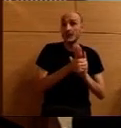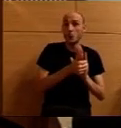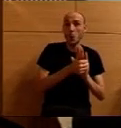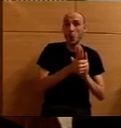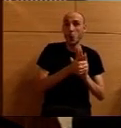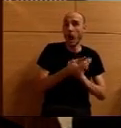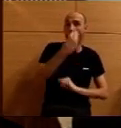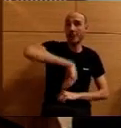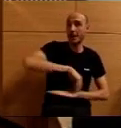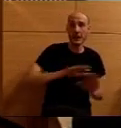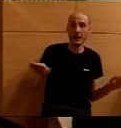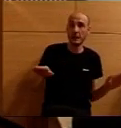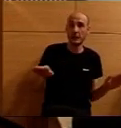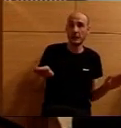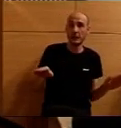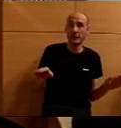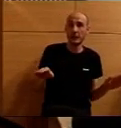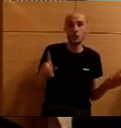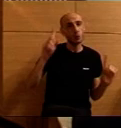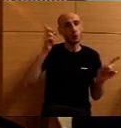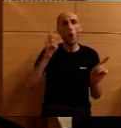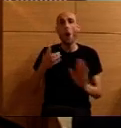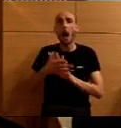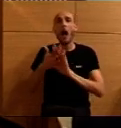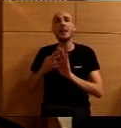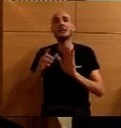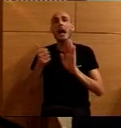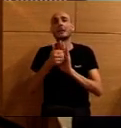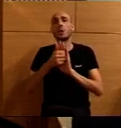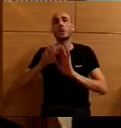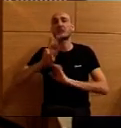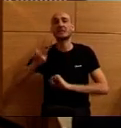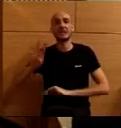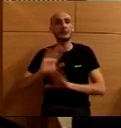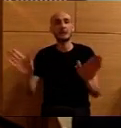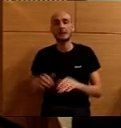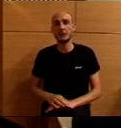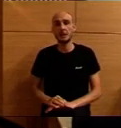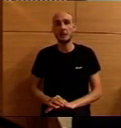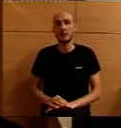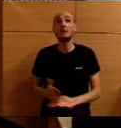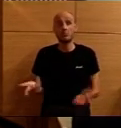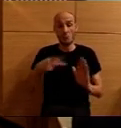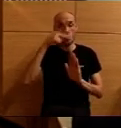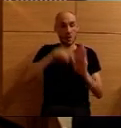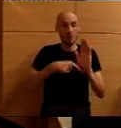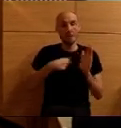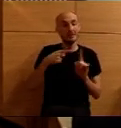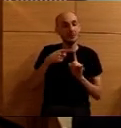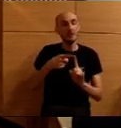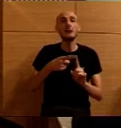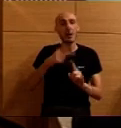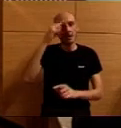se centran exclusivamente en el 33. Se trata, como decía, de una norma respetuosa con la propiedad privada para dar